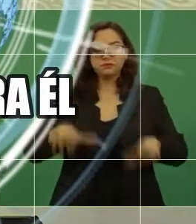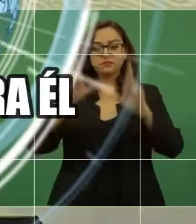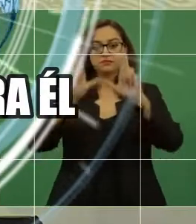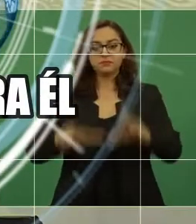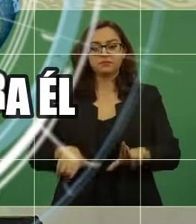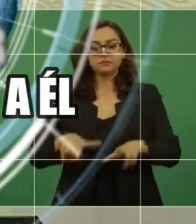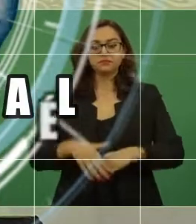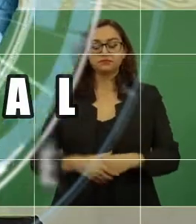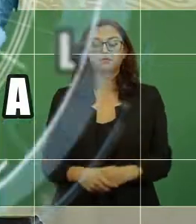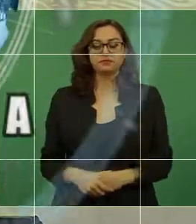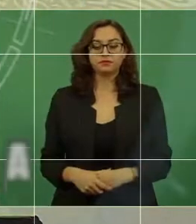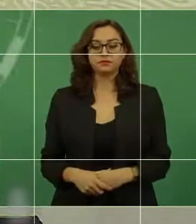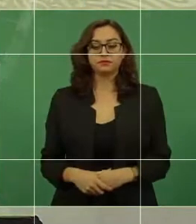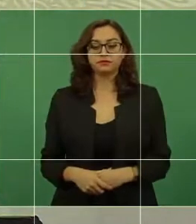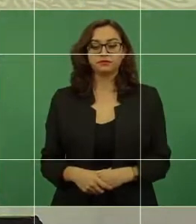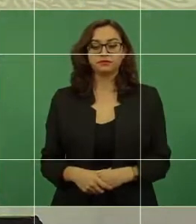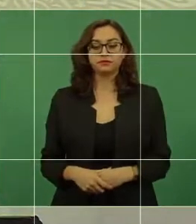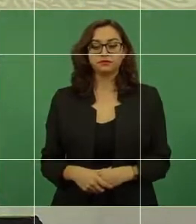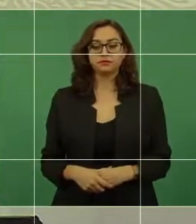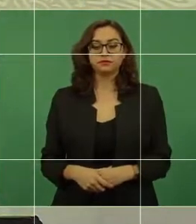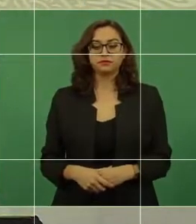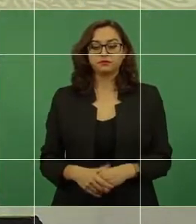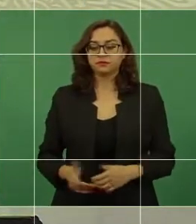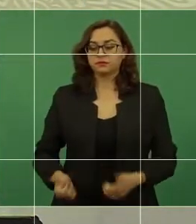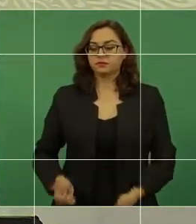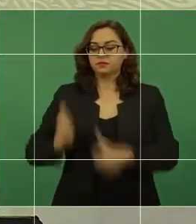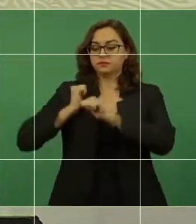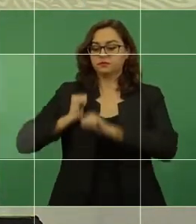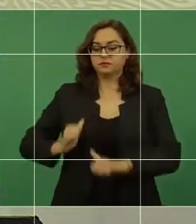autoridades civiles militares